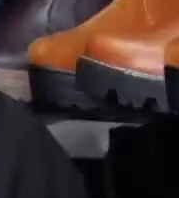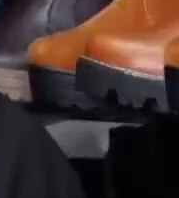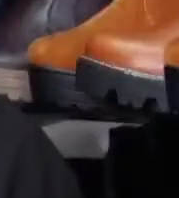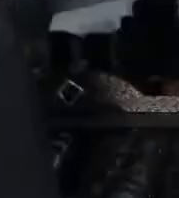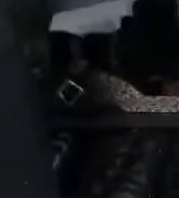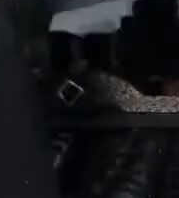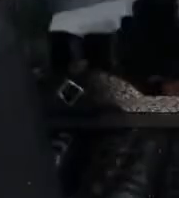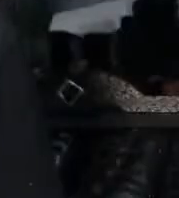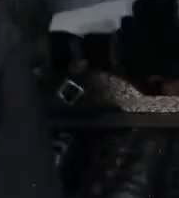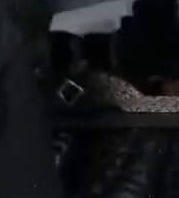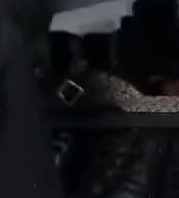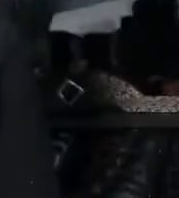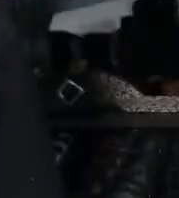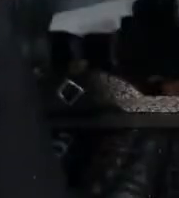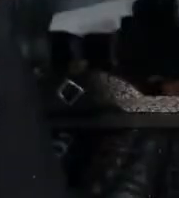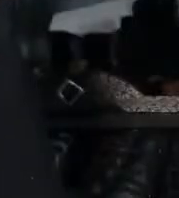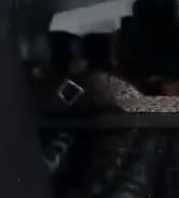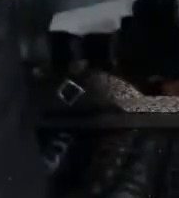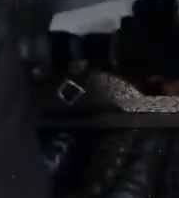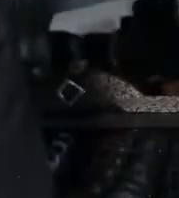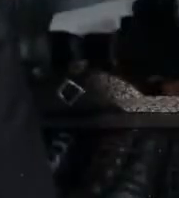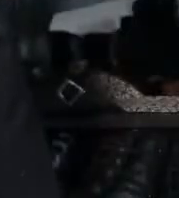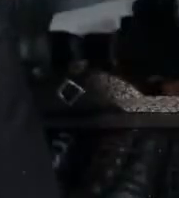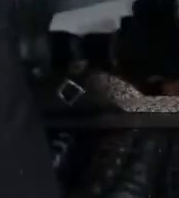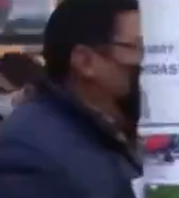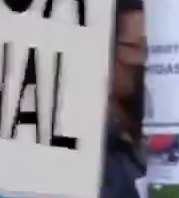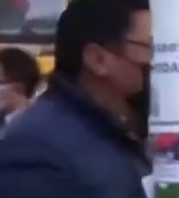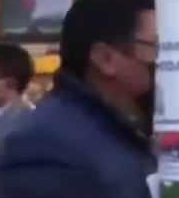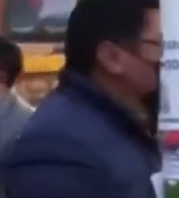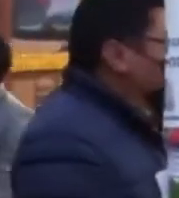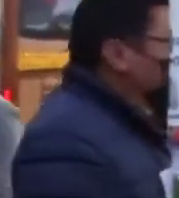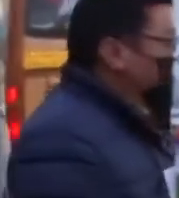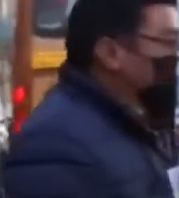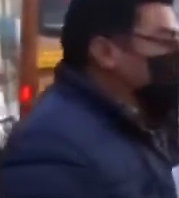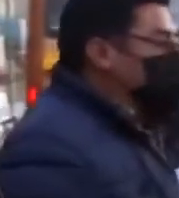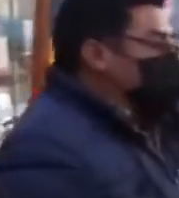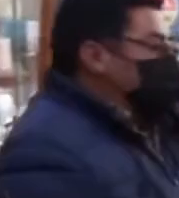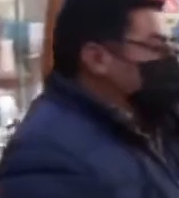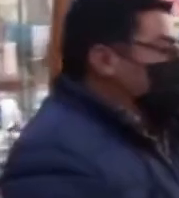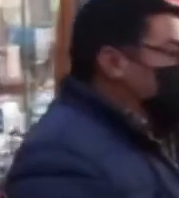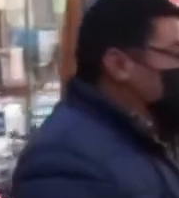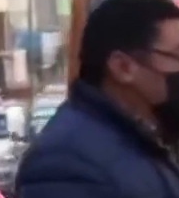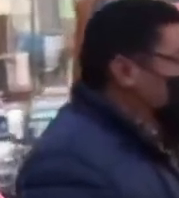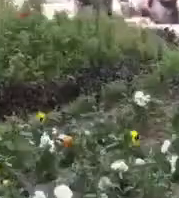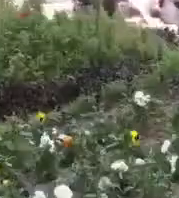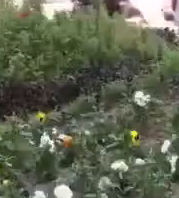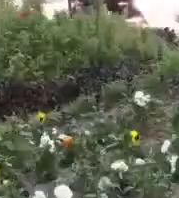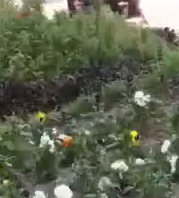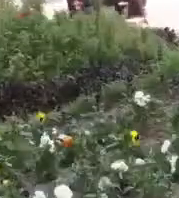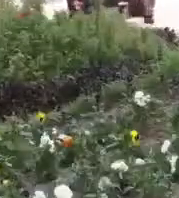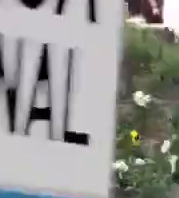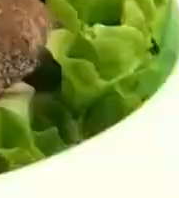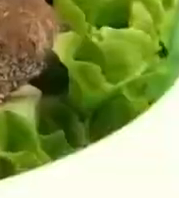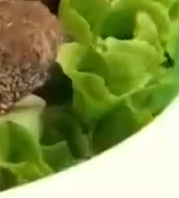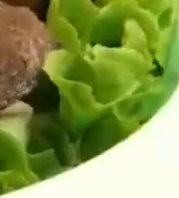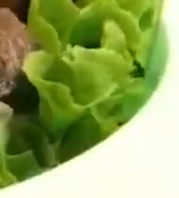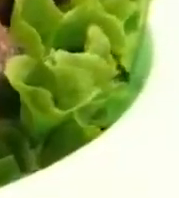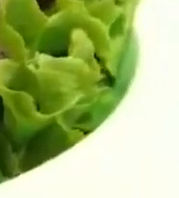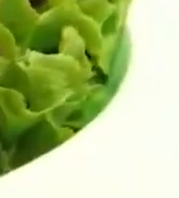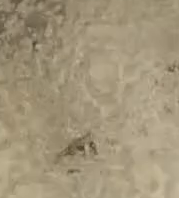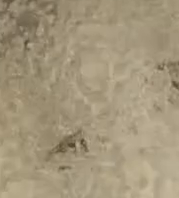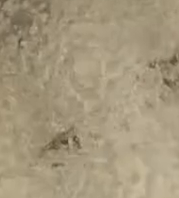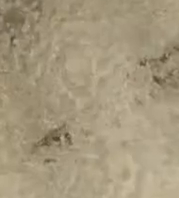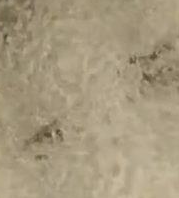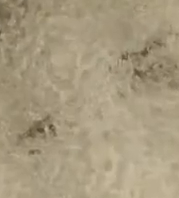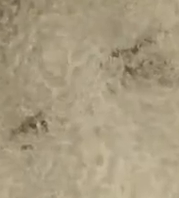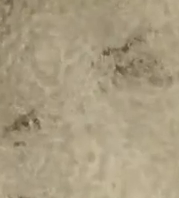porque somos bolivianos, tenemos inteligencia, tenemos capacidad. También nos iremos al restaurante Neira Wiri, que nos va a enseñar a preparar un plato típico